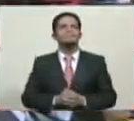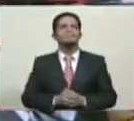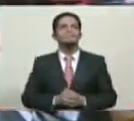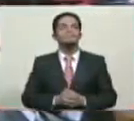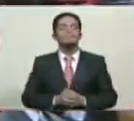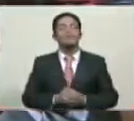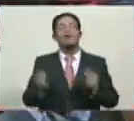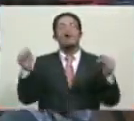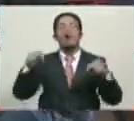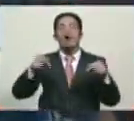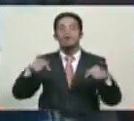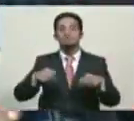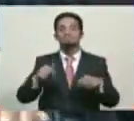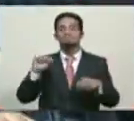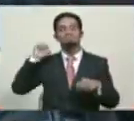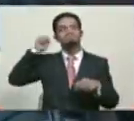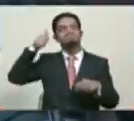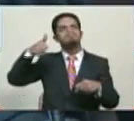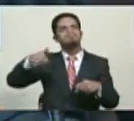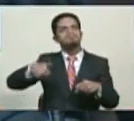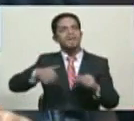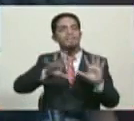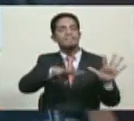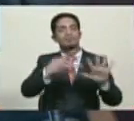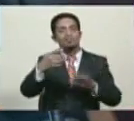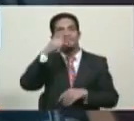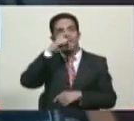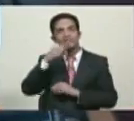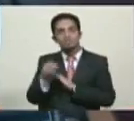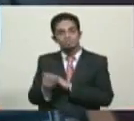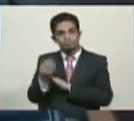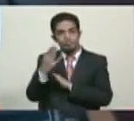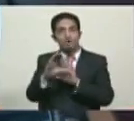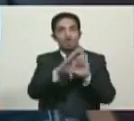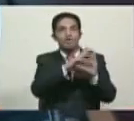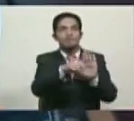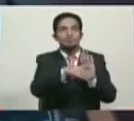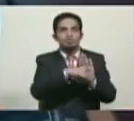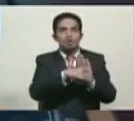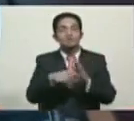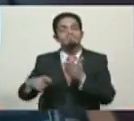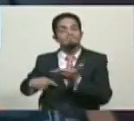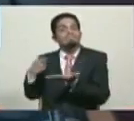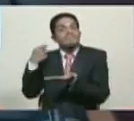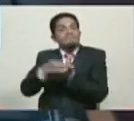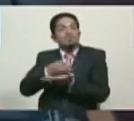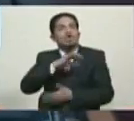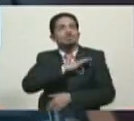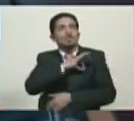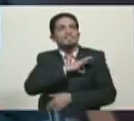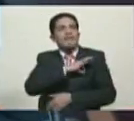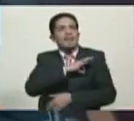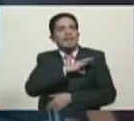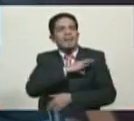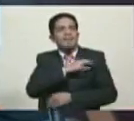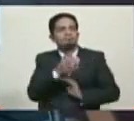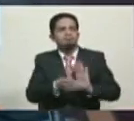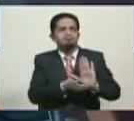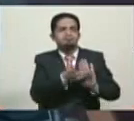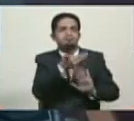Hoy, a 19 años de la Constitución, podemos decir que la inversión social alcanzó la cifra histórica